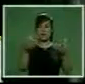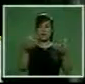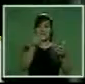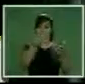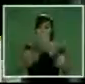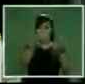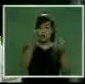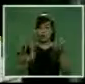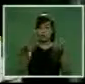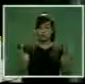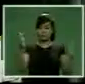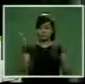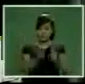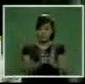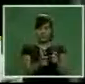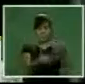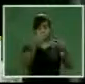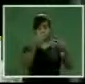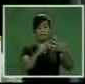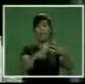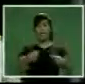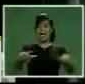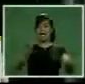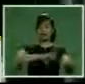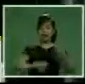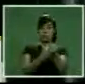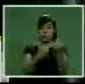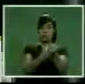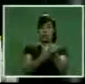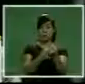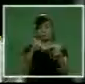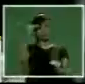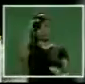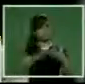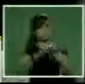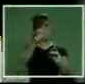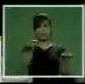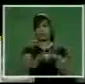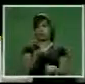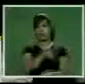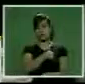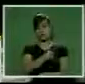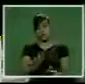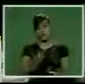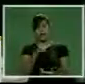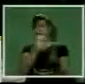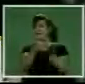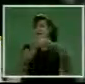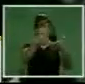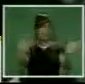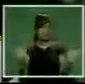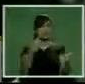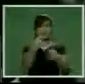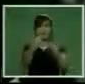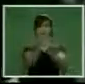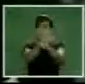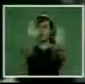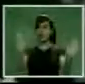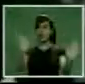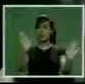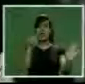Tres, disminución del gasto social, porque si no, ¿cómo invertimos? Cuatro, ellos lo decían abiertamente y para eso